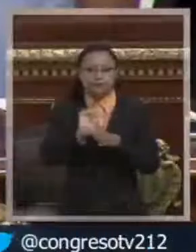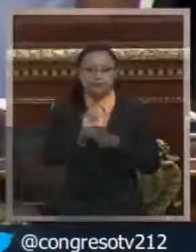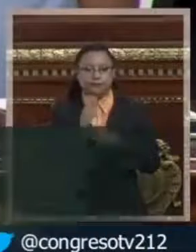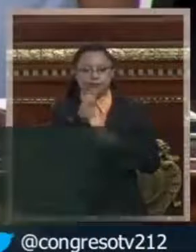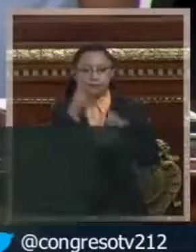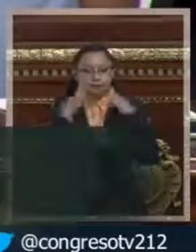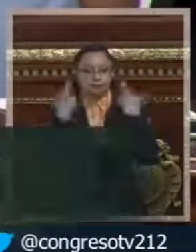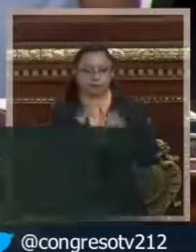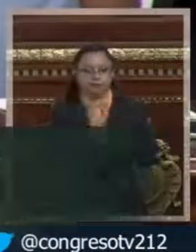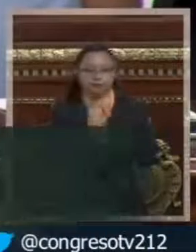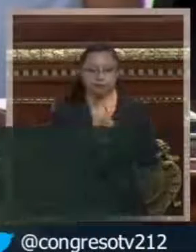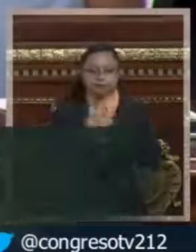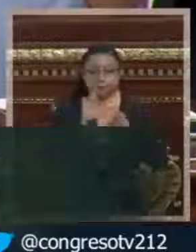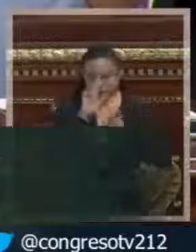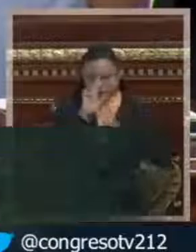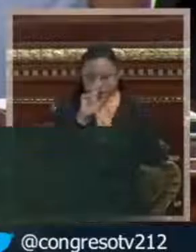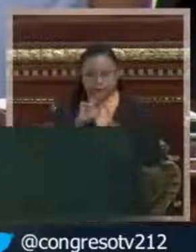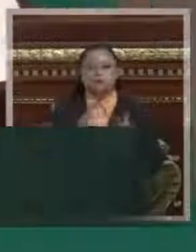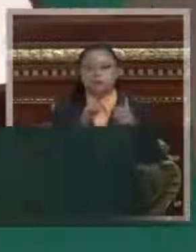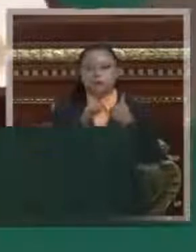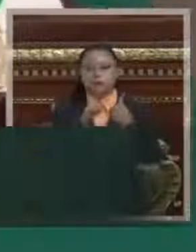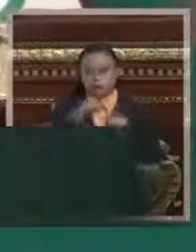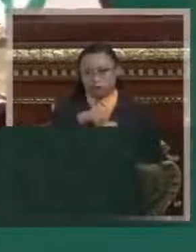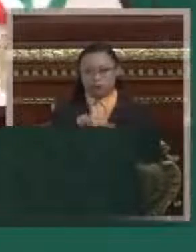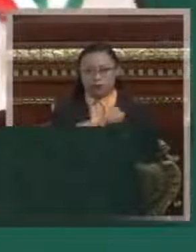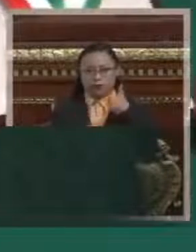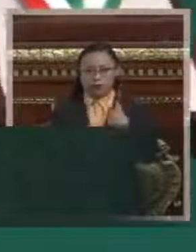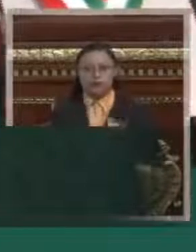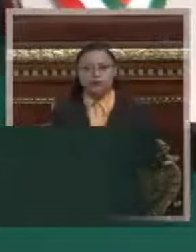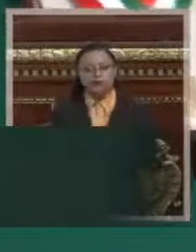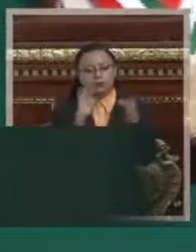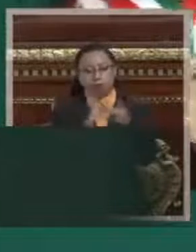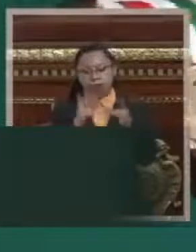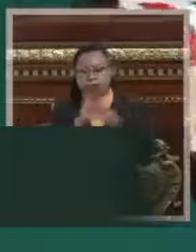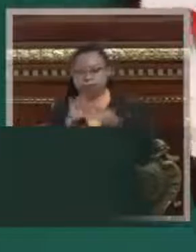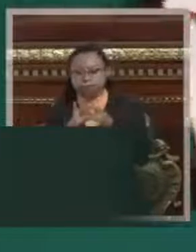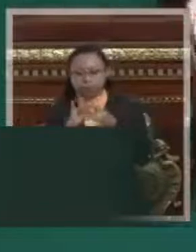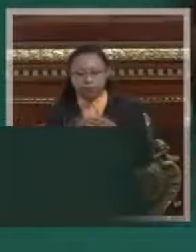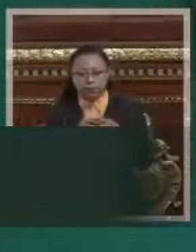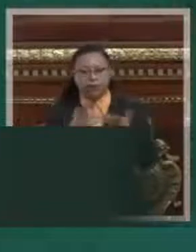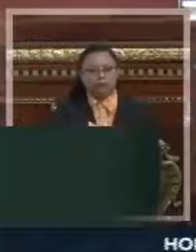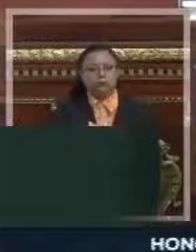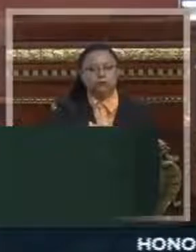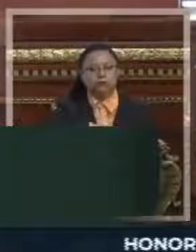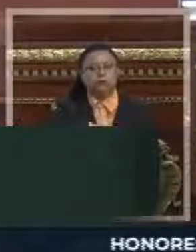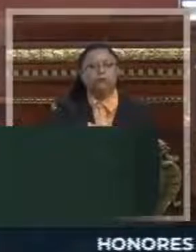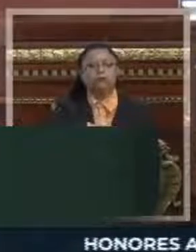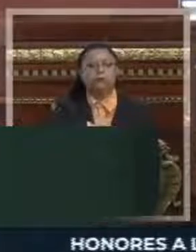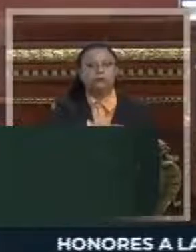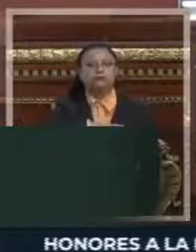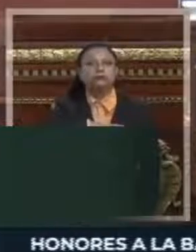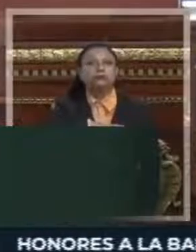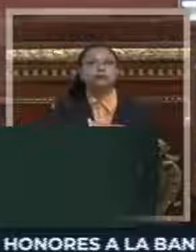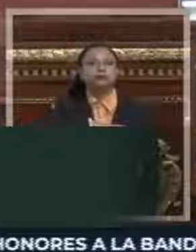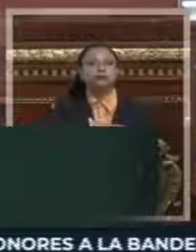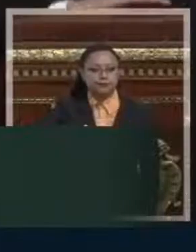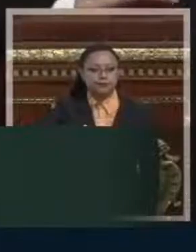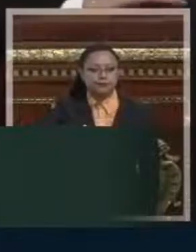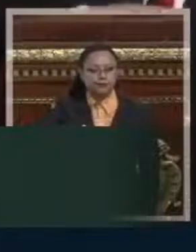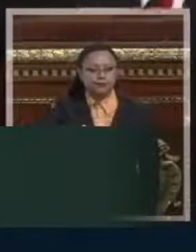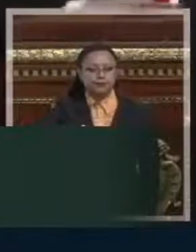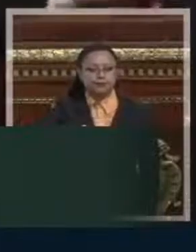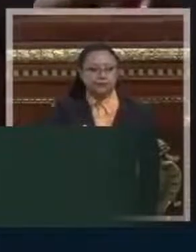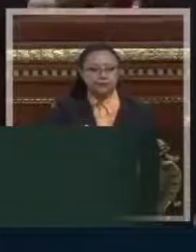En sesión solemne en el Congreso de la Ciudad de México se entregó la medalla al mérito a personas defensoras de los derechos humanos. La abogada